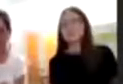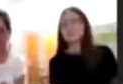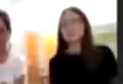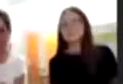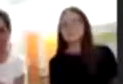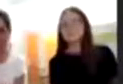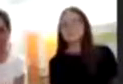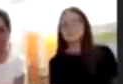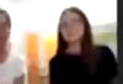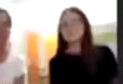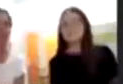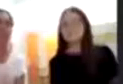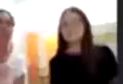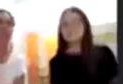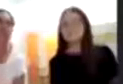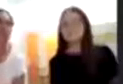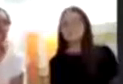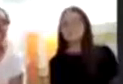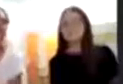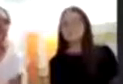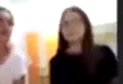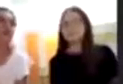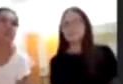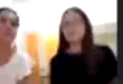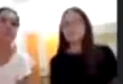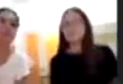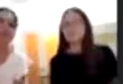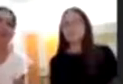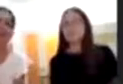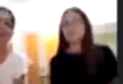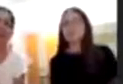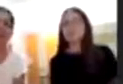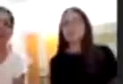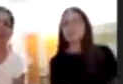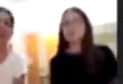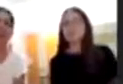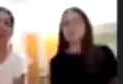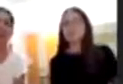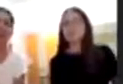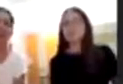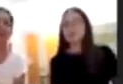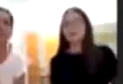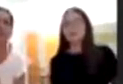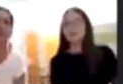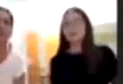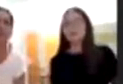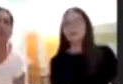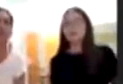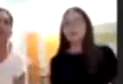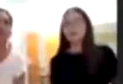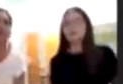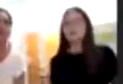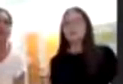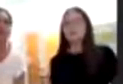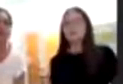bueno, si bien la biodiversidad está en el centro de la infraestructura verde,